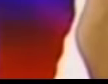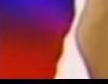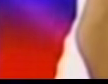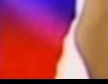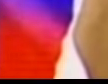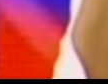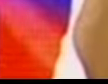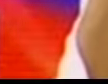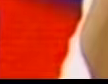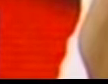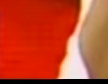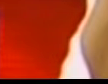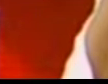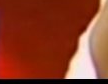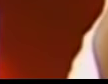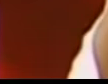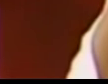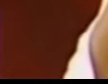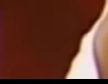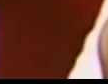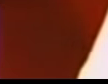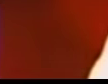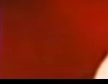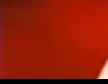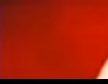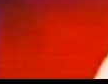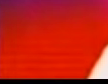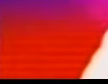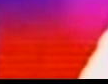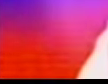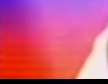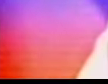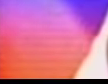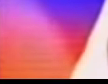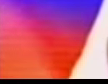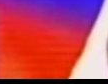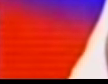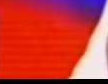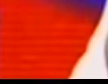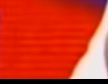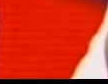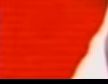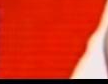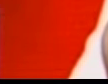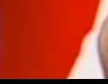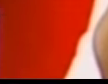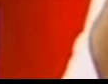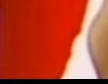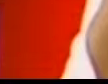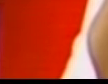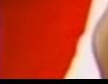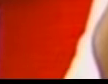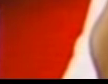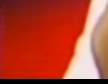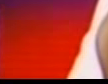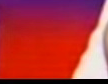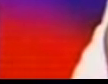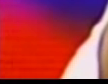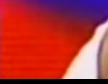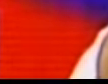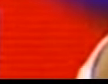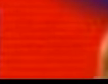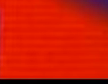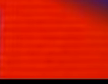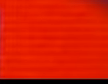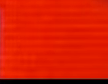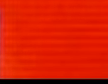los carros son importados o con componentes importados. Esto afecta al sector externo, donde está el mayor problema, por la caída de los precios del petróleo y